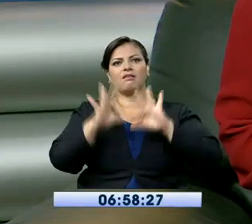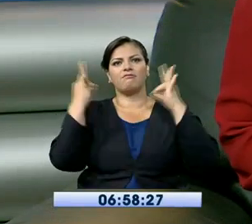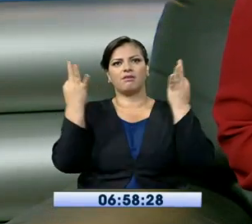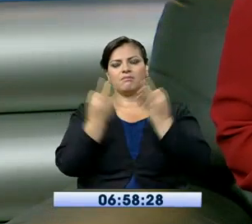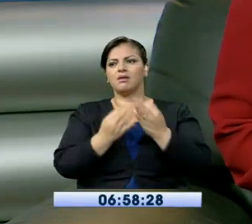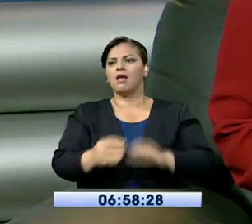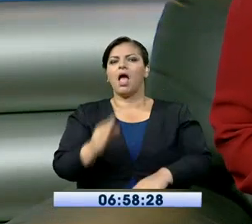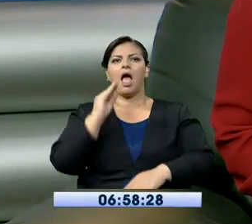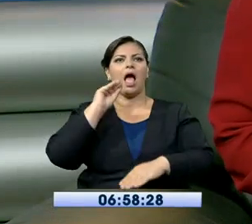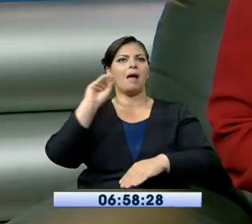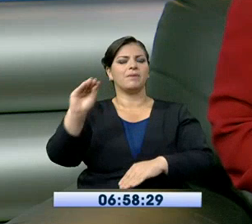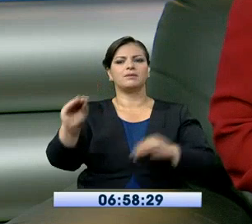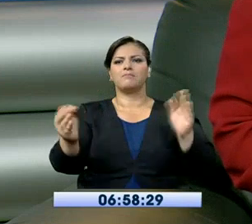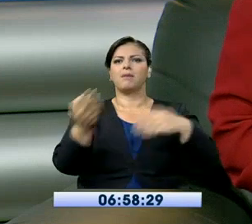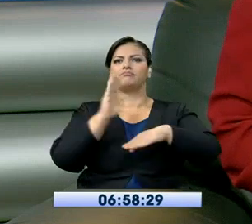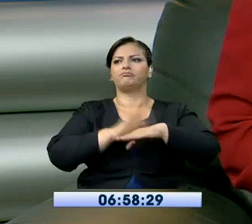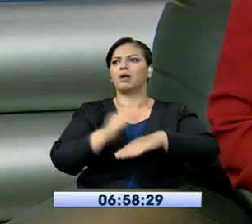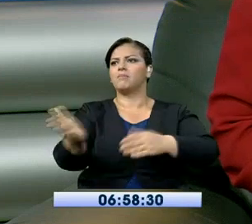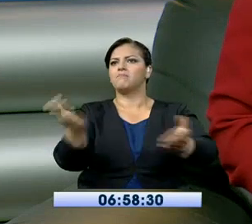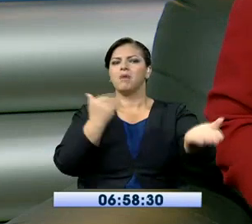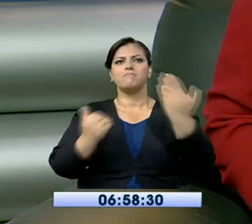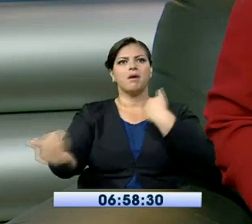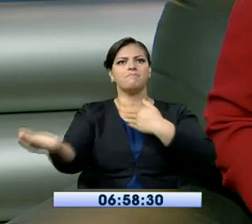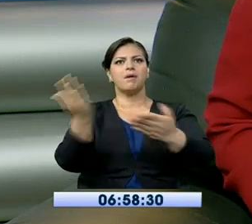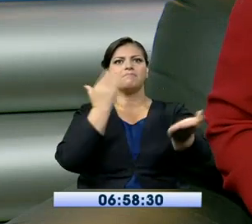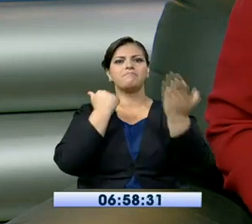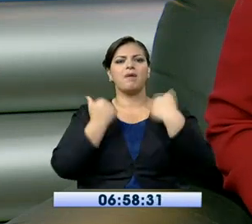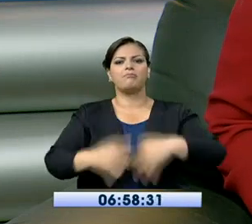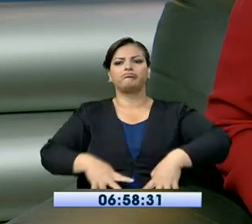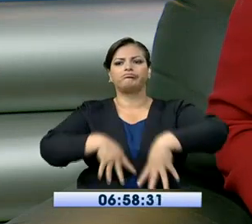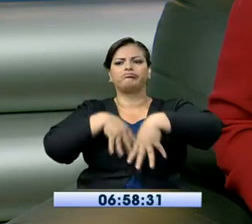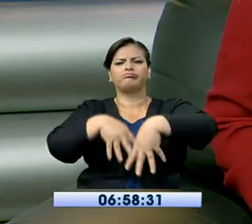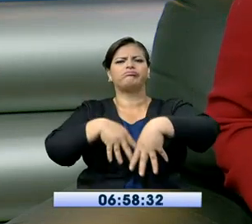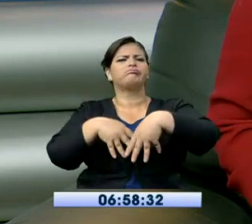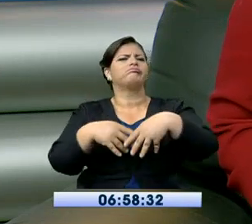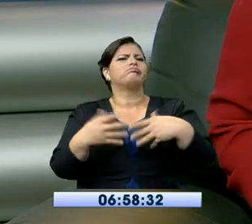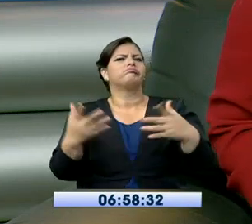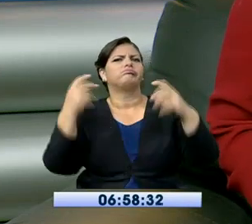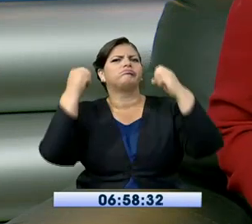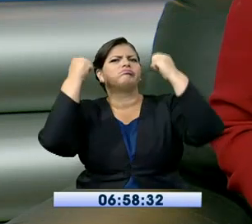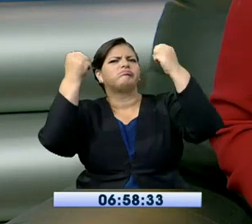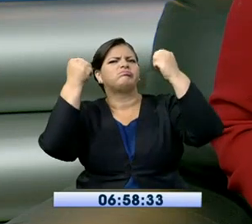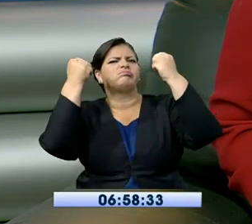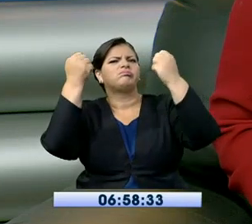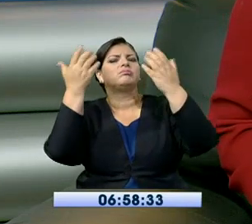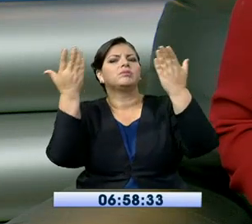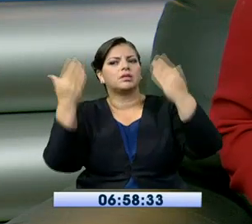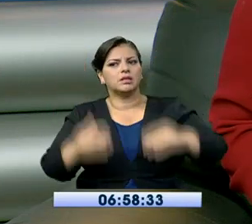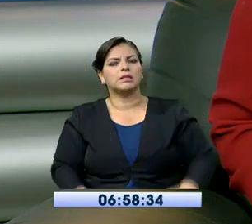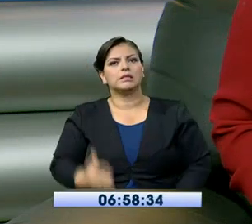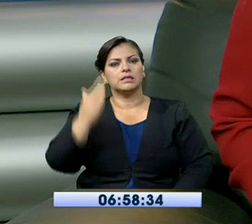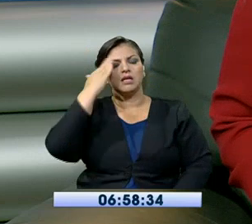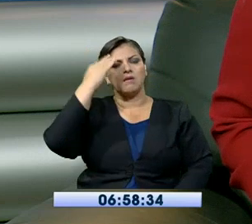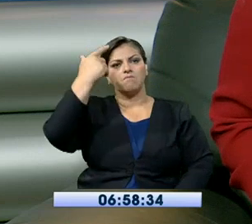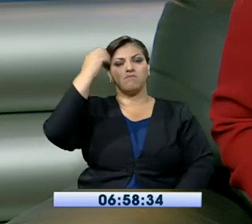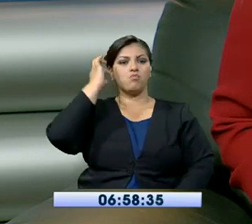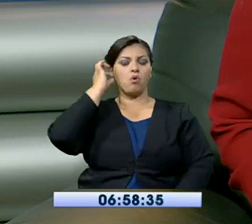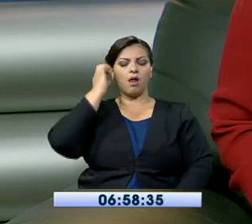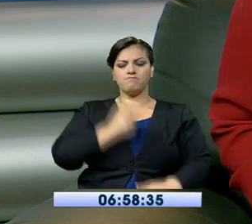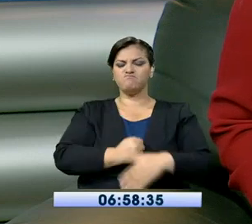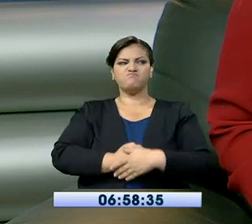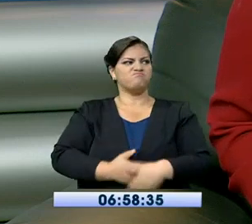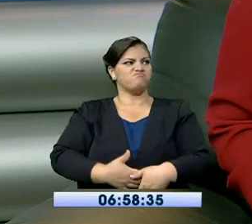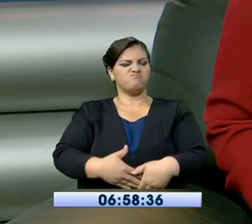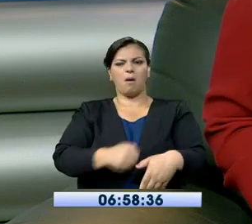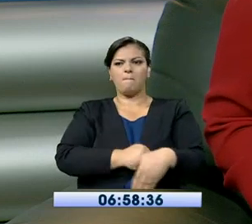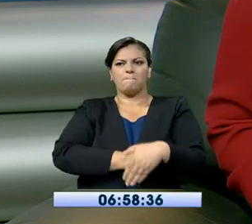del país. Esta medida, amigos televidentes, obedece a una protesta por conceptos en torno al aborto y a la identidad